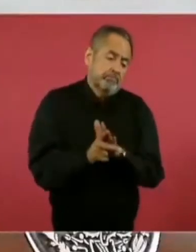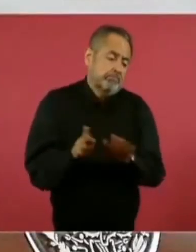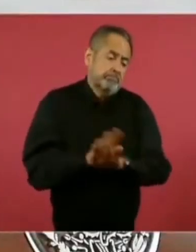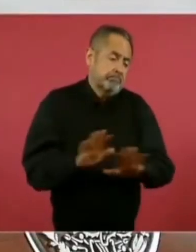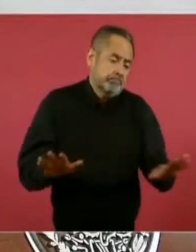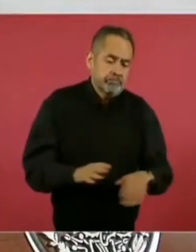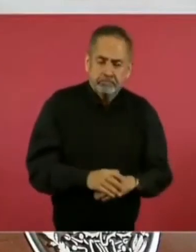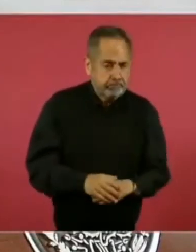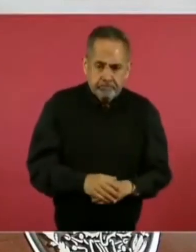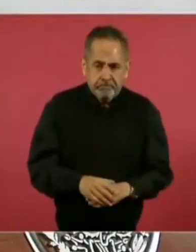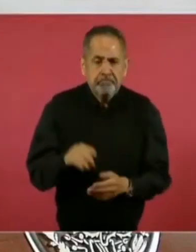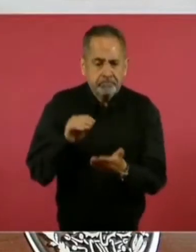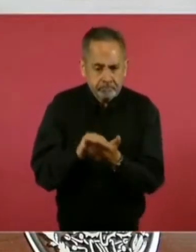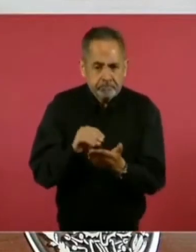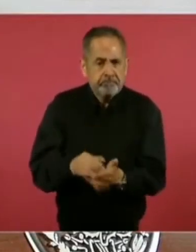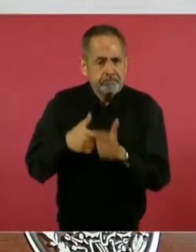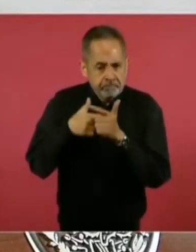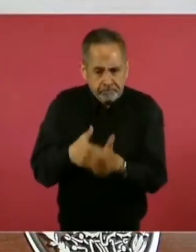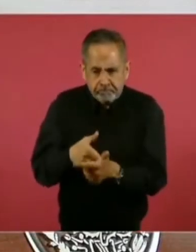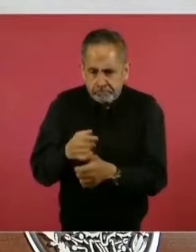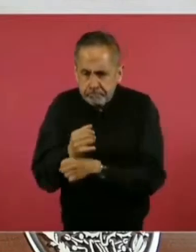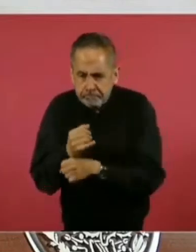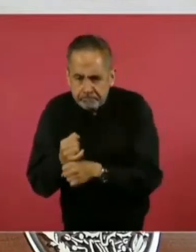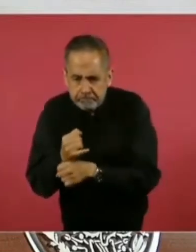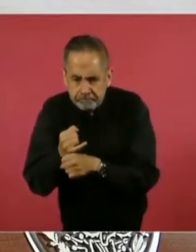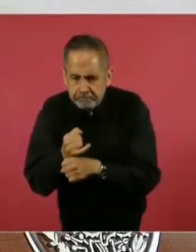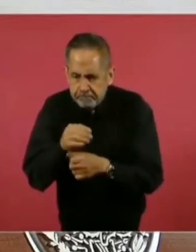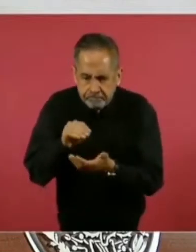Va a continuar la investigación